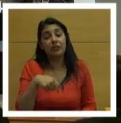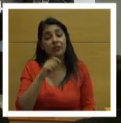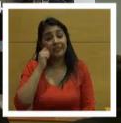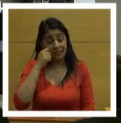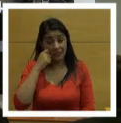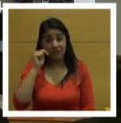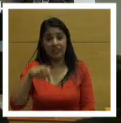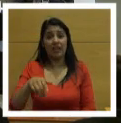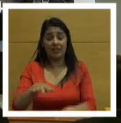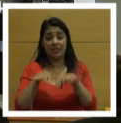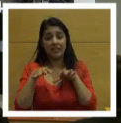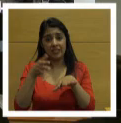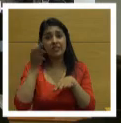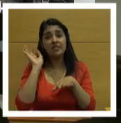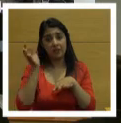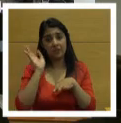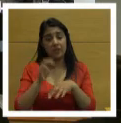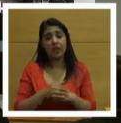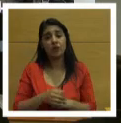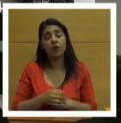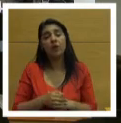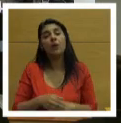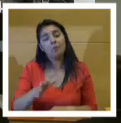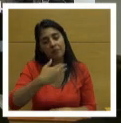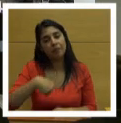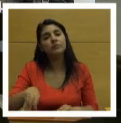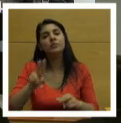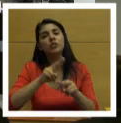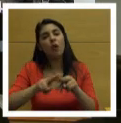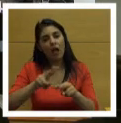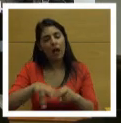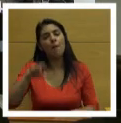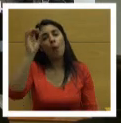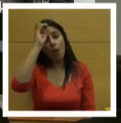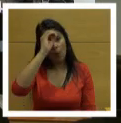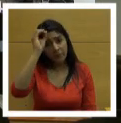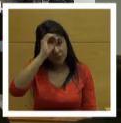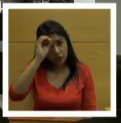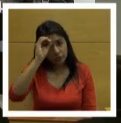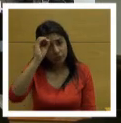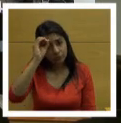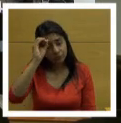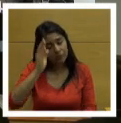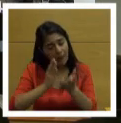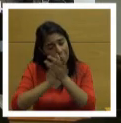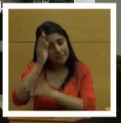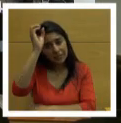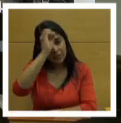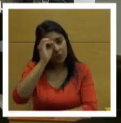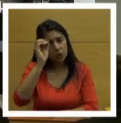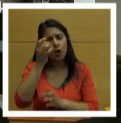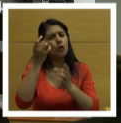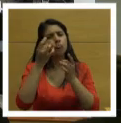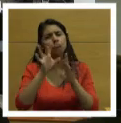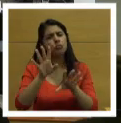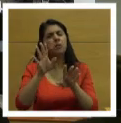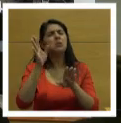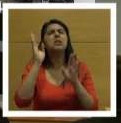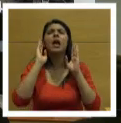simposio, cuál es que generemos opinión y no solo escuchemos